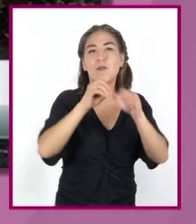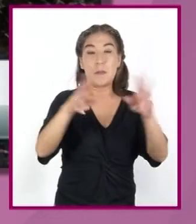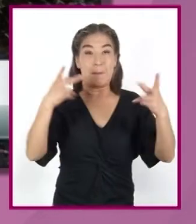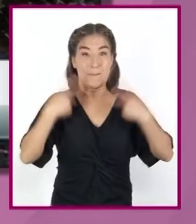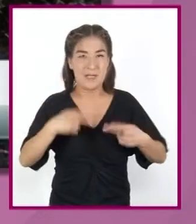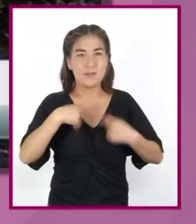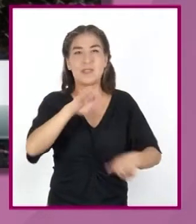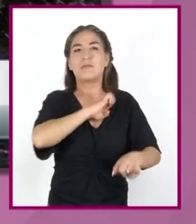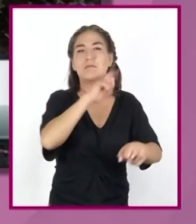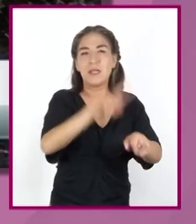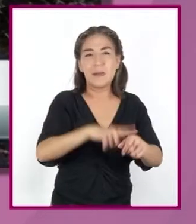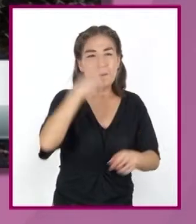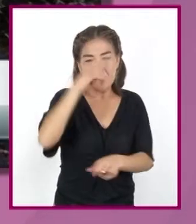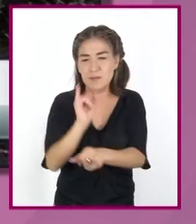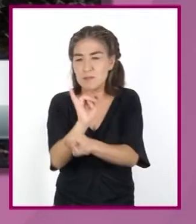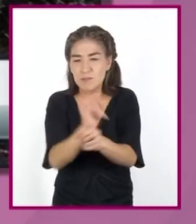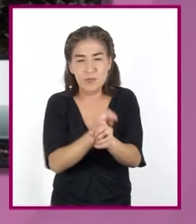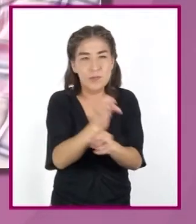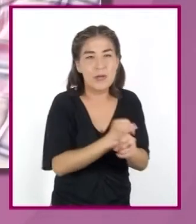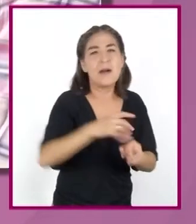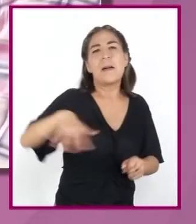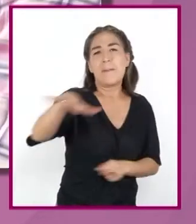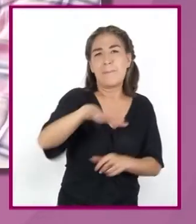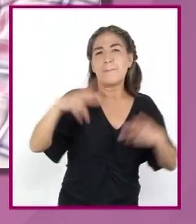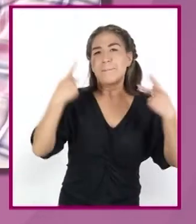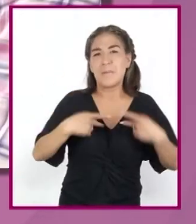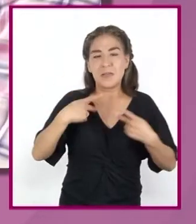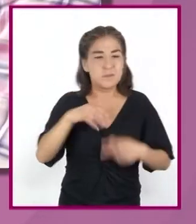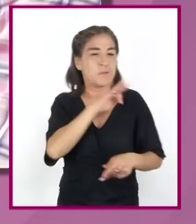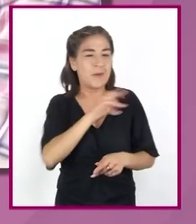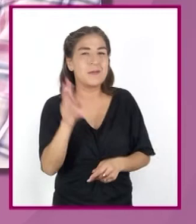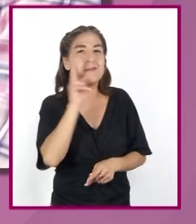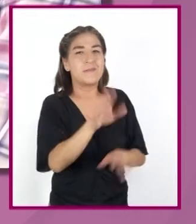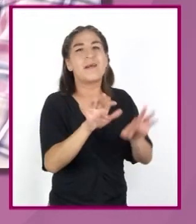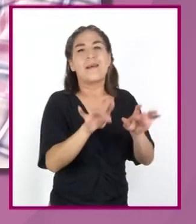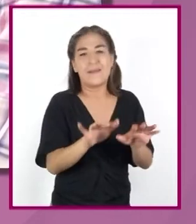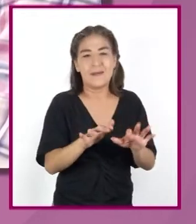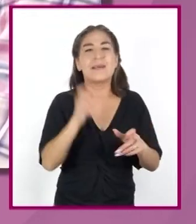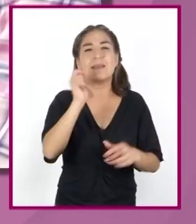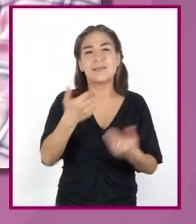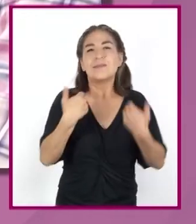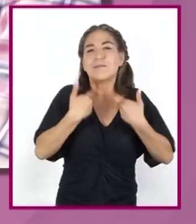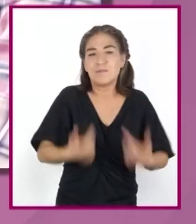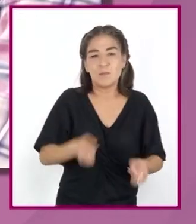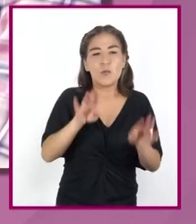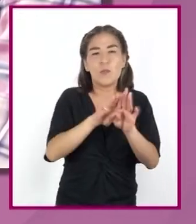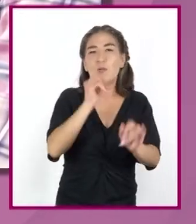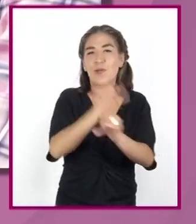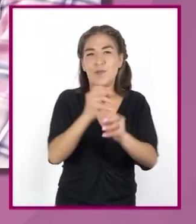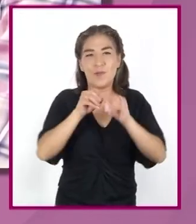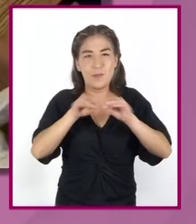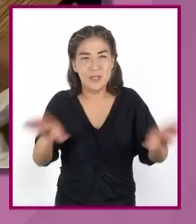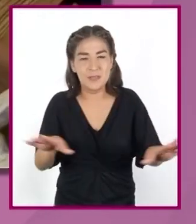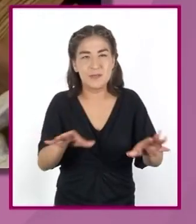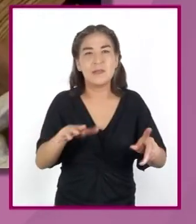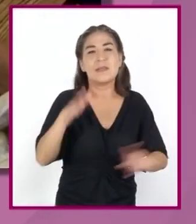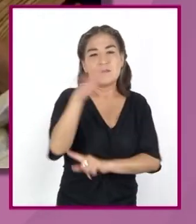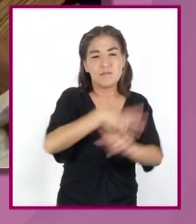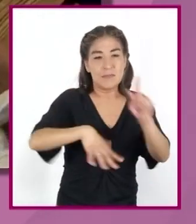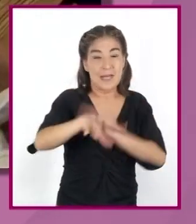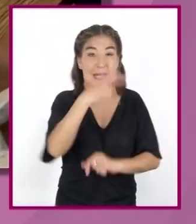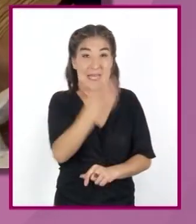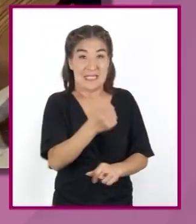especialistas para presentársela a diferentes públicos. La Conavio tiene como misión ser una fuente de información pública. Toda